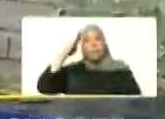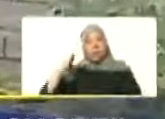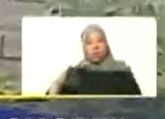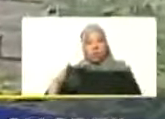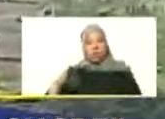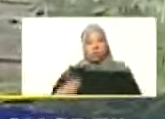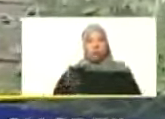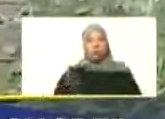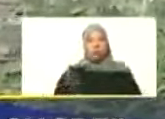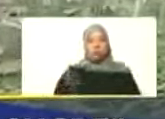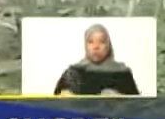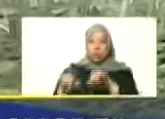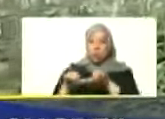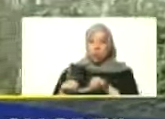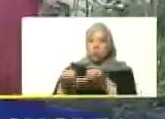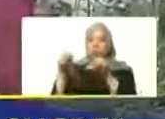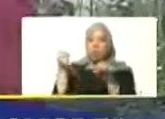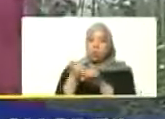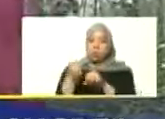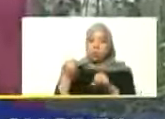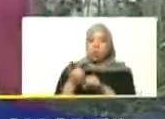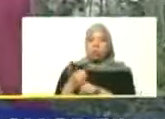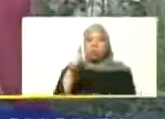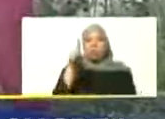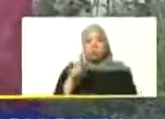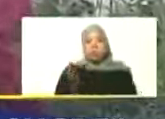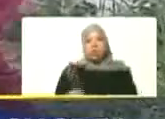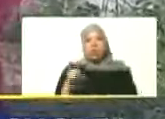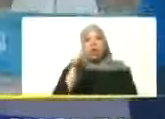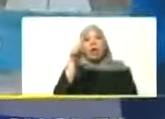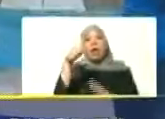a seguir trabajando, mi comandante, en las